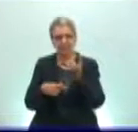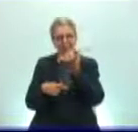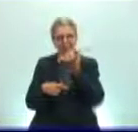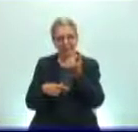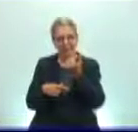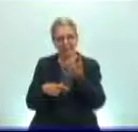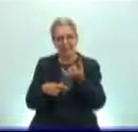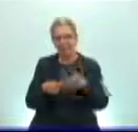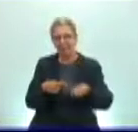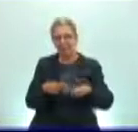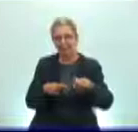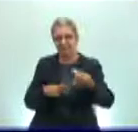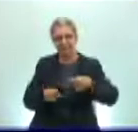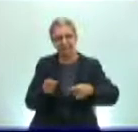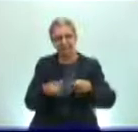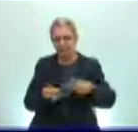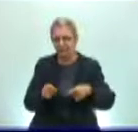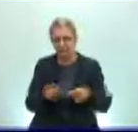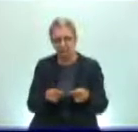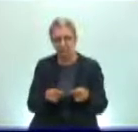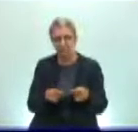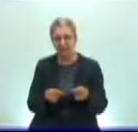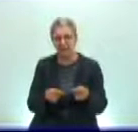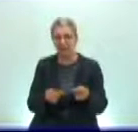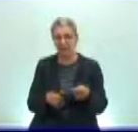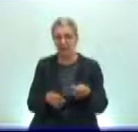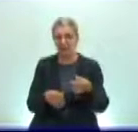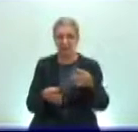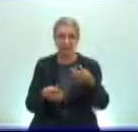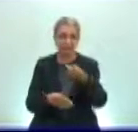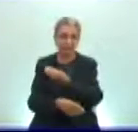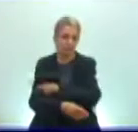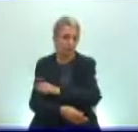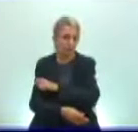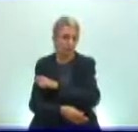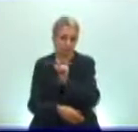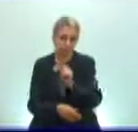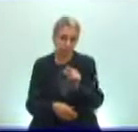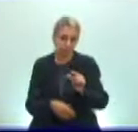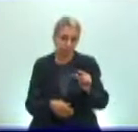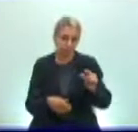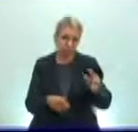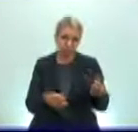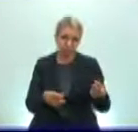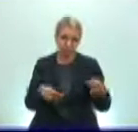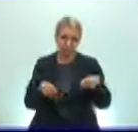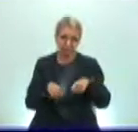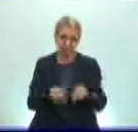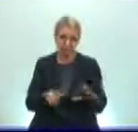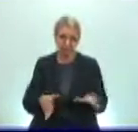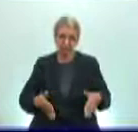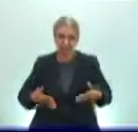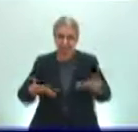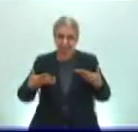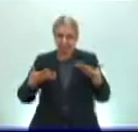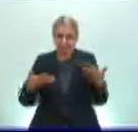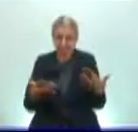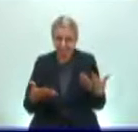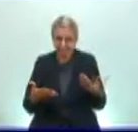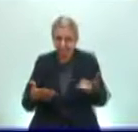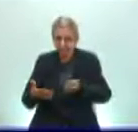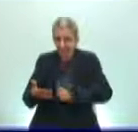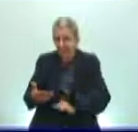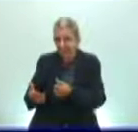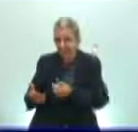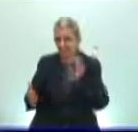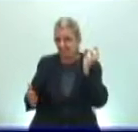gestión económica, el problema demográfico, donde se tomaron medidas para estimular la natalidad, estímulo económico